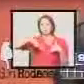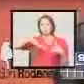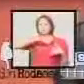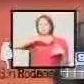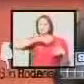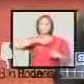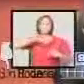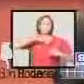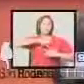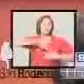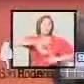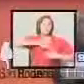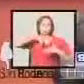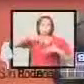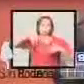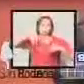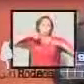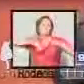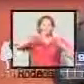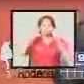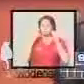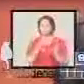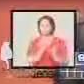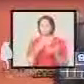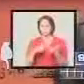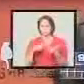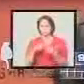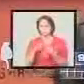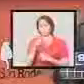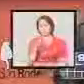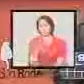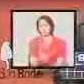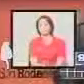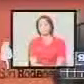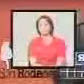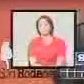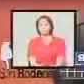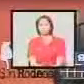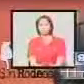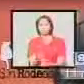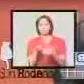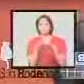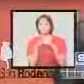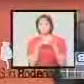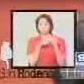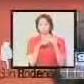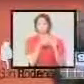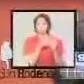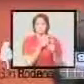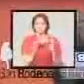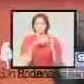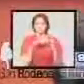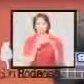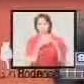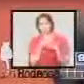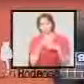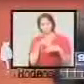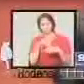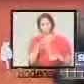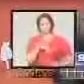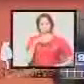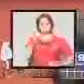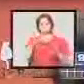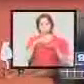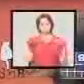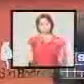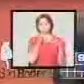financiando. Y la consulta del señor con el Fondo Especial de Vivienda, ¿verdad?, aquí básicamente es que los ingresos del núcleo familiar